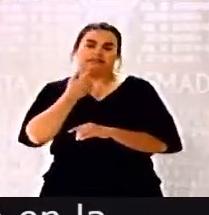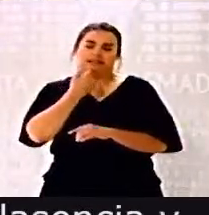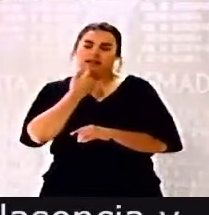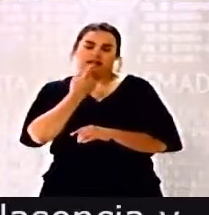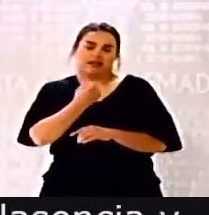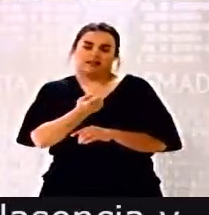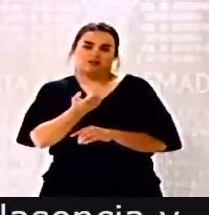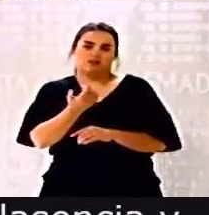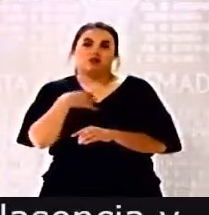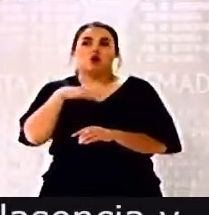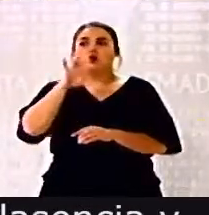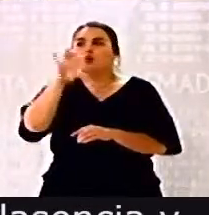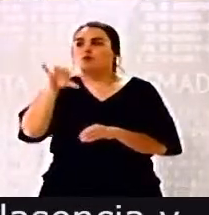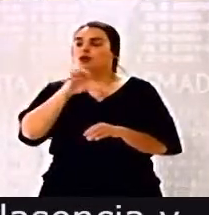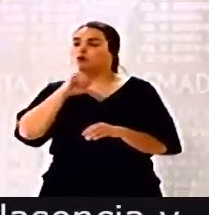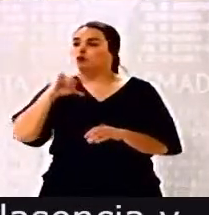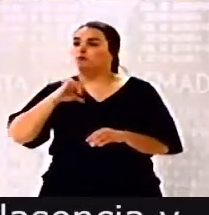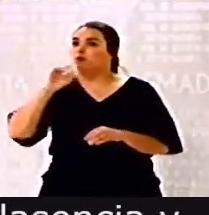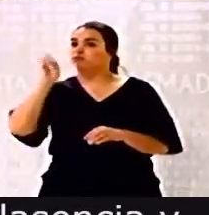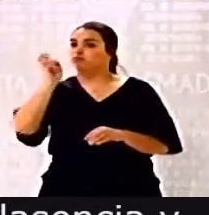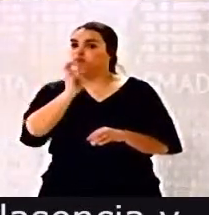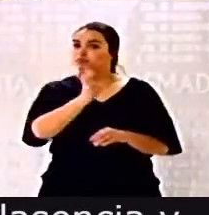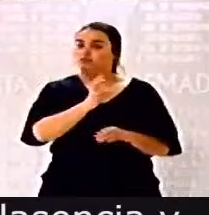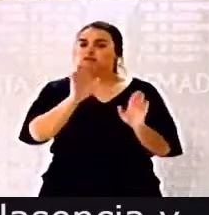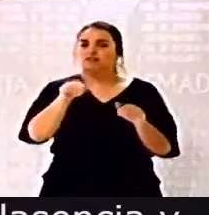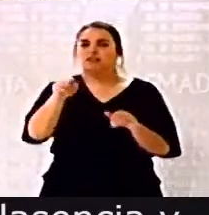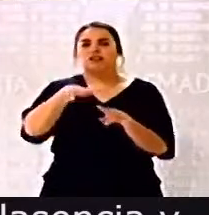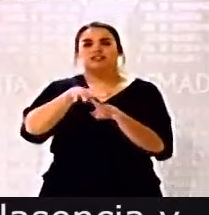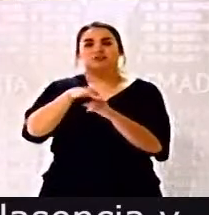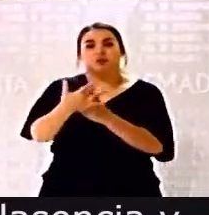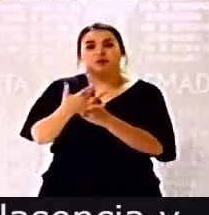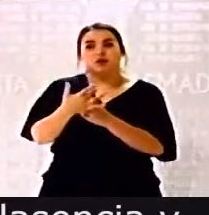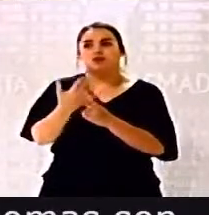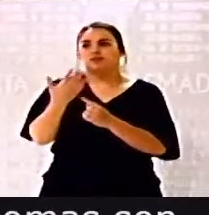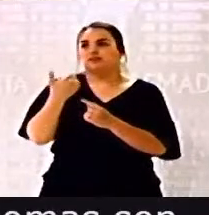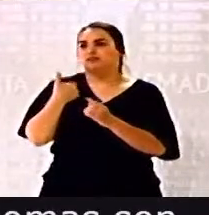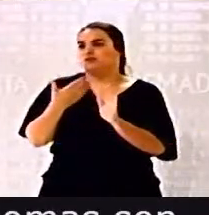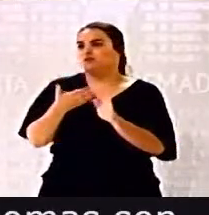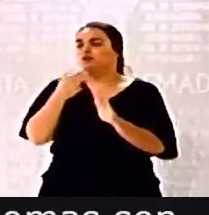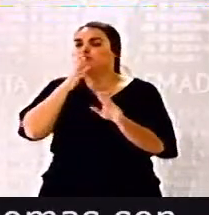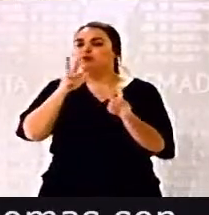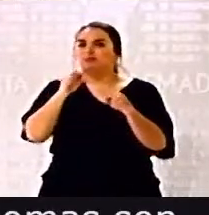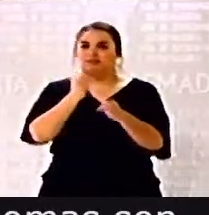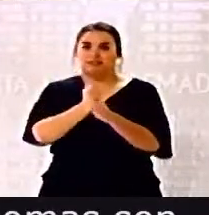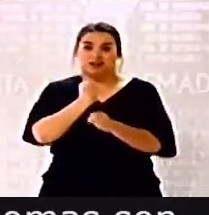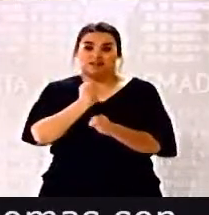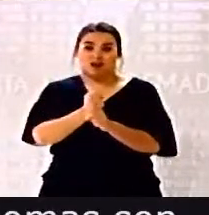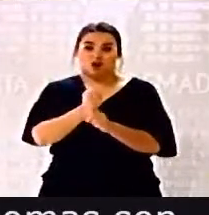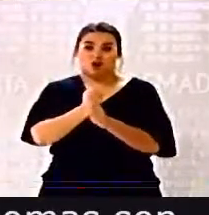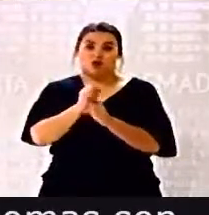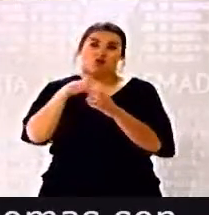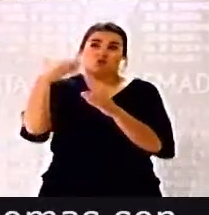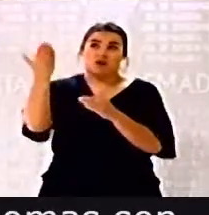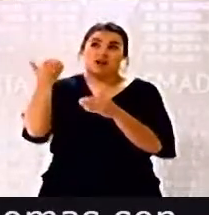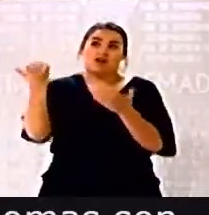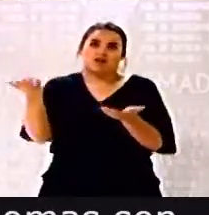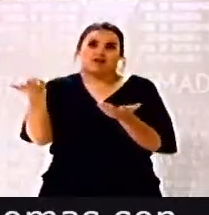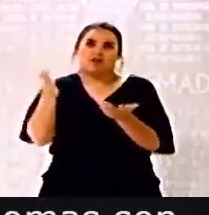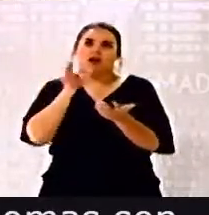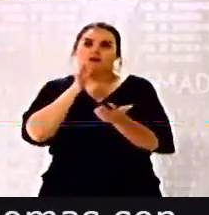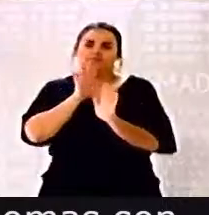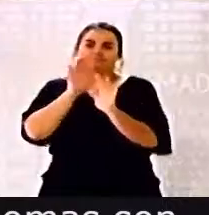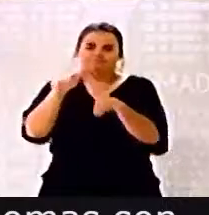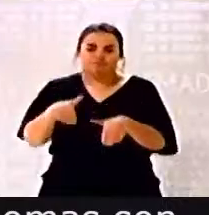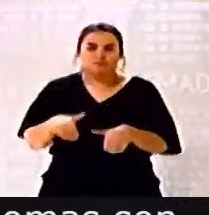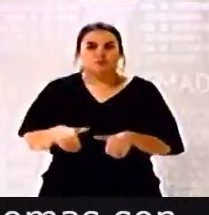otras comunidades autónomas, son casos que estaban fuera por motivos de trabajo y que, por lo tanto,